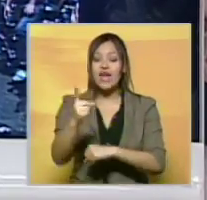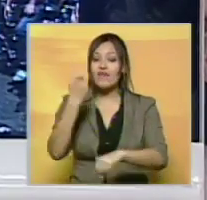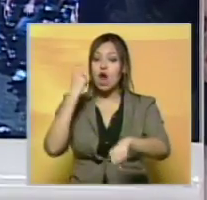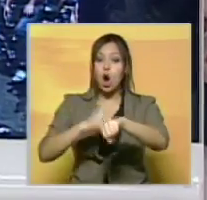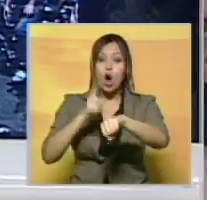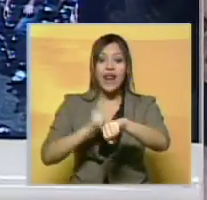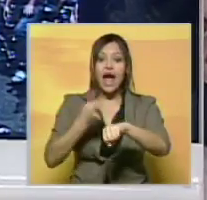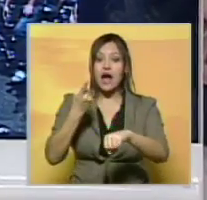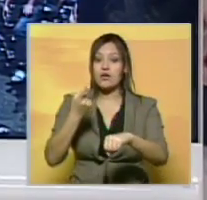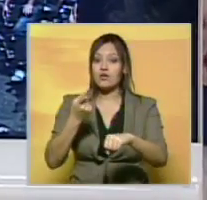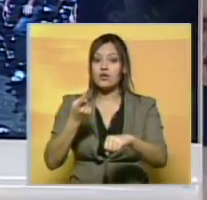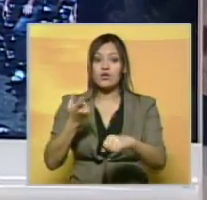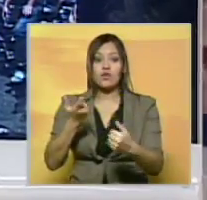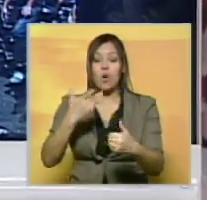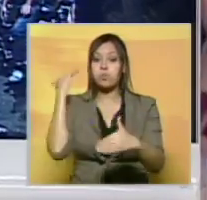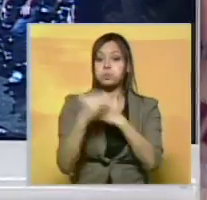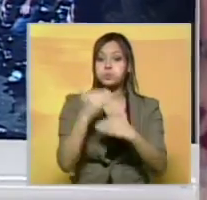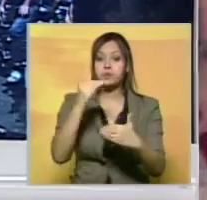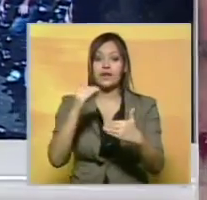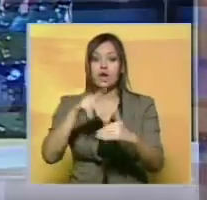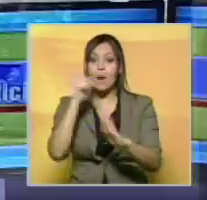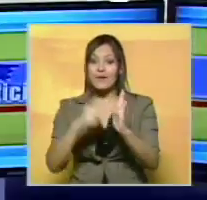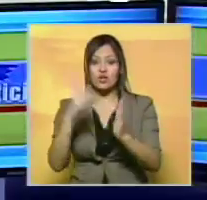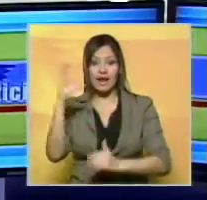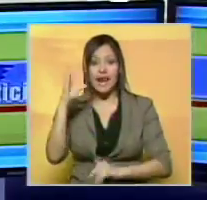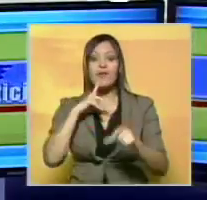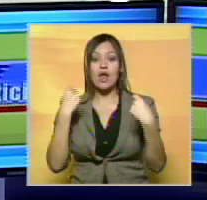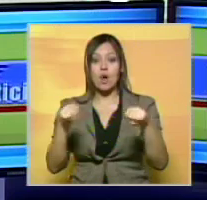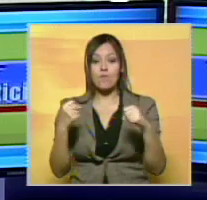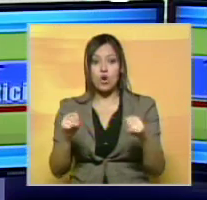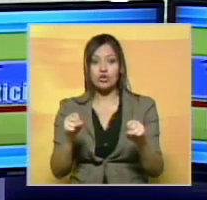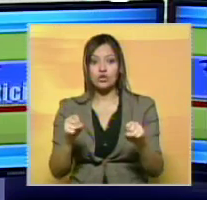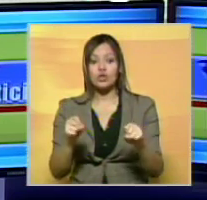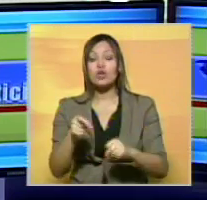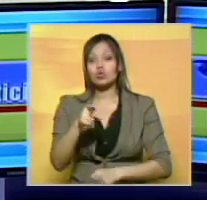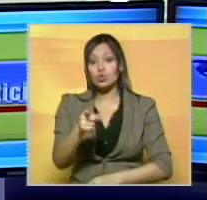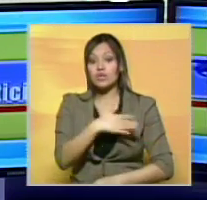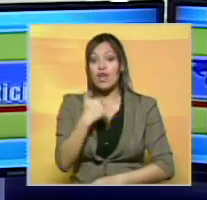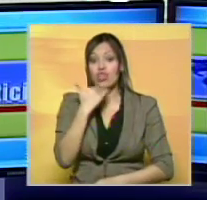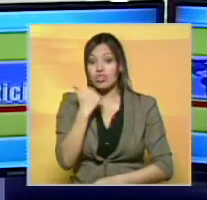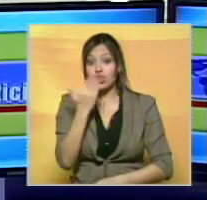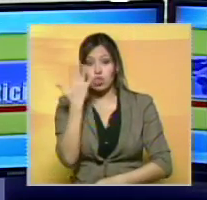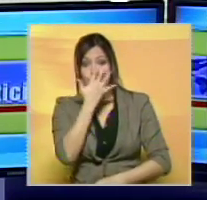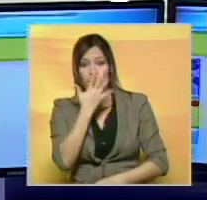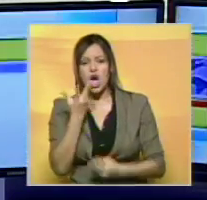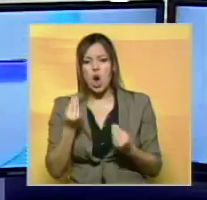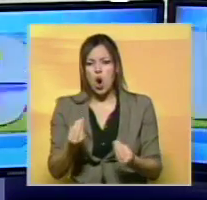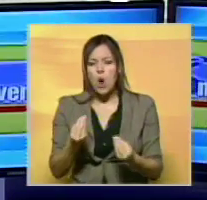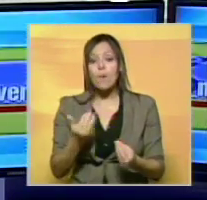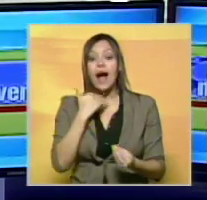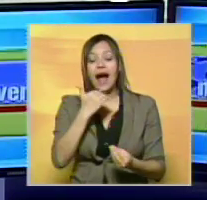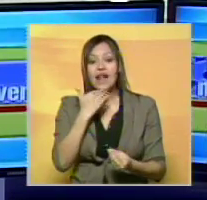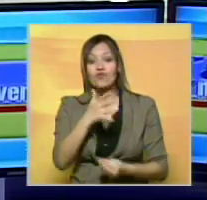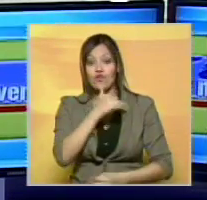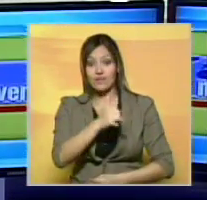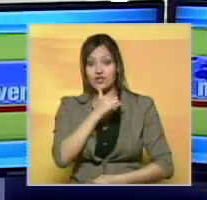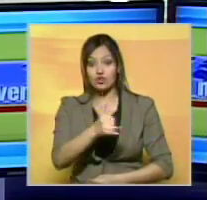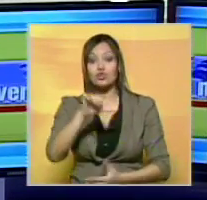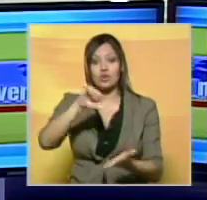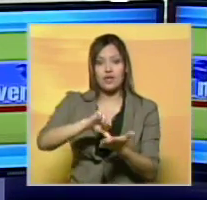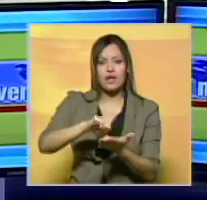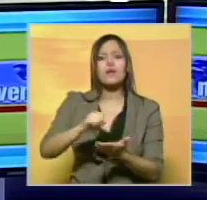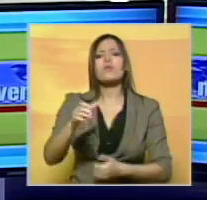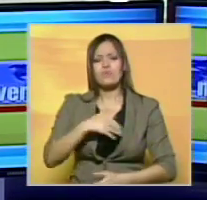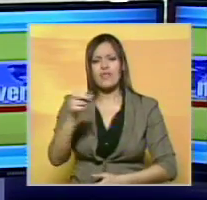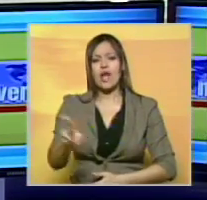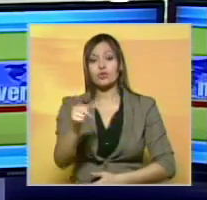los horarios de circulación en la Gran Caracas de los motorizados. Por supuesto, si ustedes tienen dudas de cómo está el tráfico en su ciudad, pueden